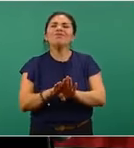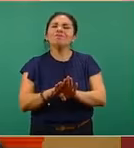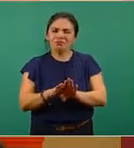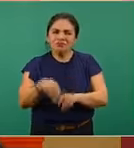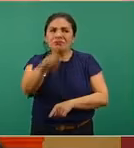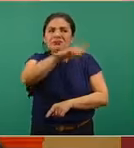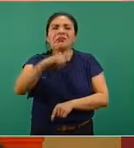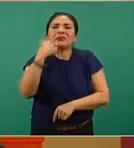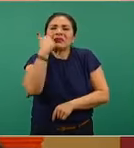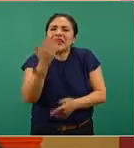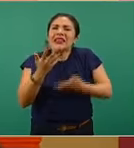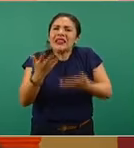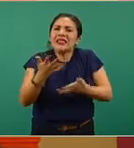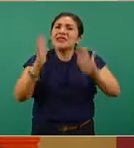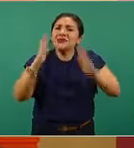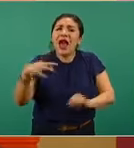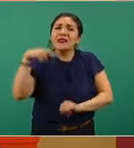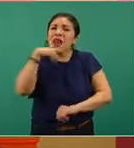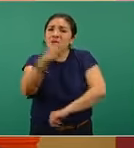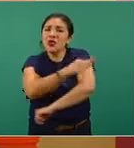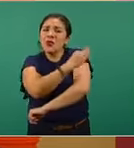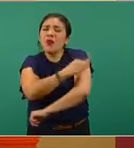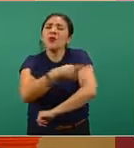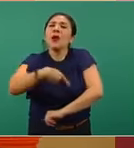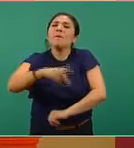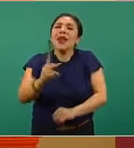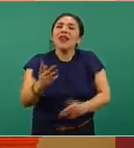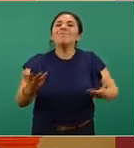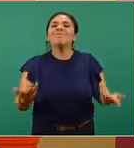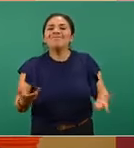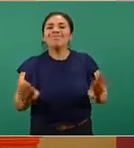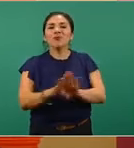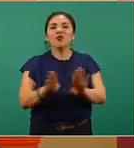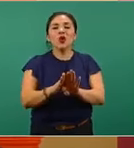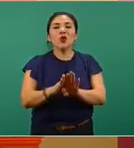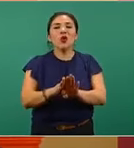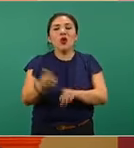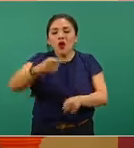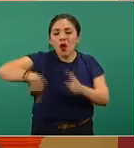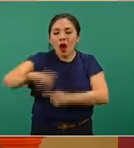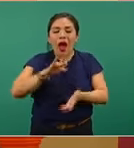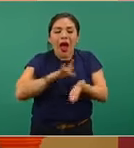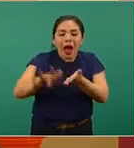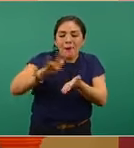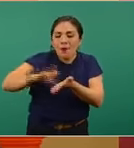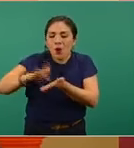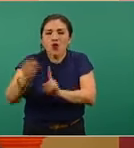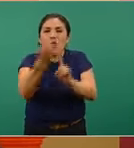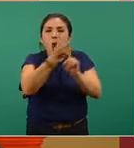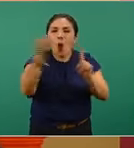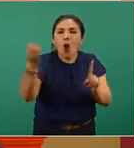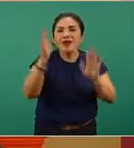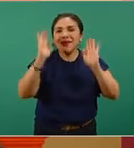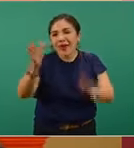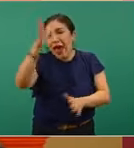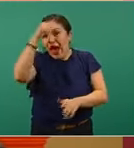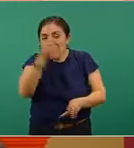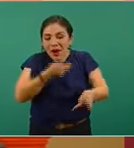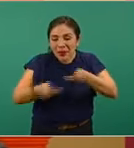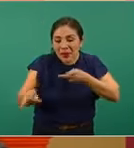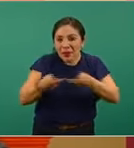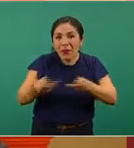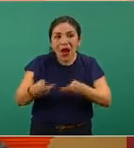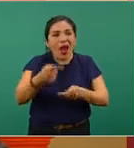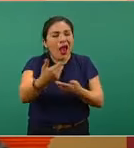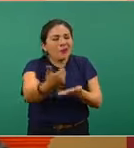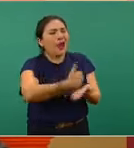legítima búsqueda de vacuna, pero que rompen con la solidaridad social y con el orden establecido para lograr